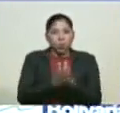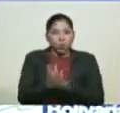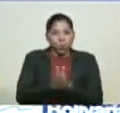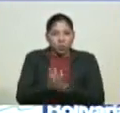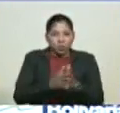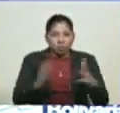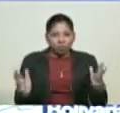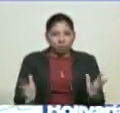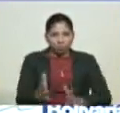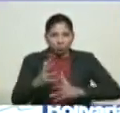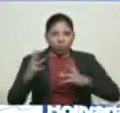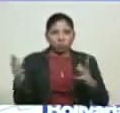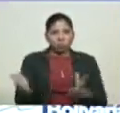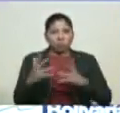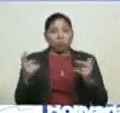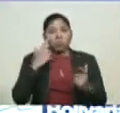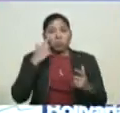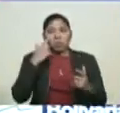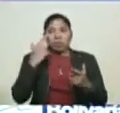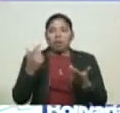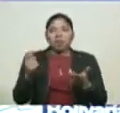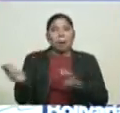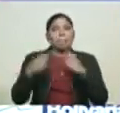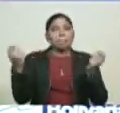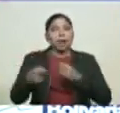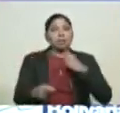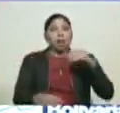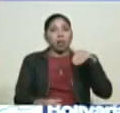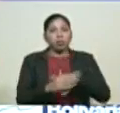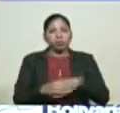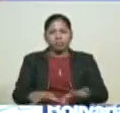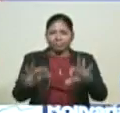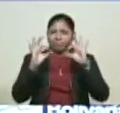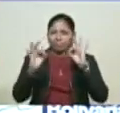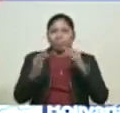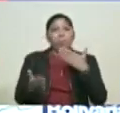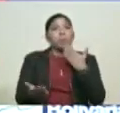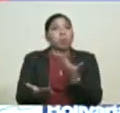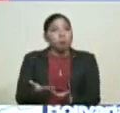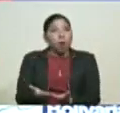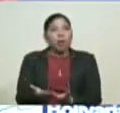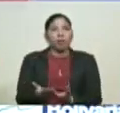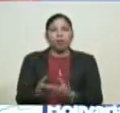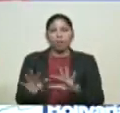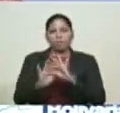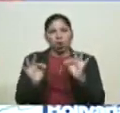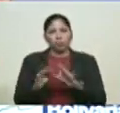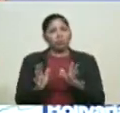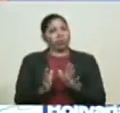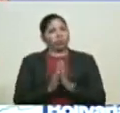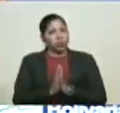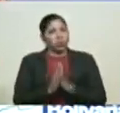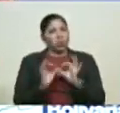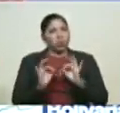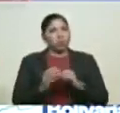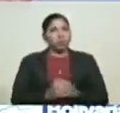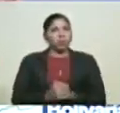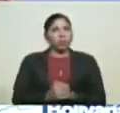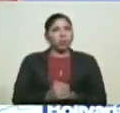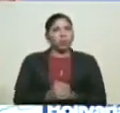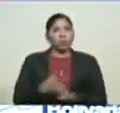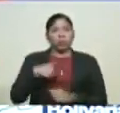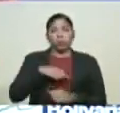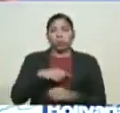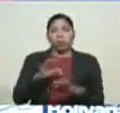campaña electoral fue ejemplar, impecable. Una campaña de propuestas, de modelos. Nosotros hicimos una defensa del